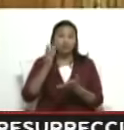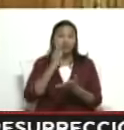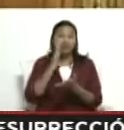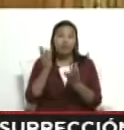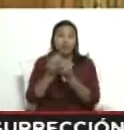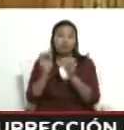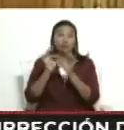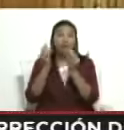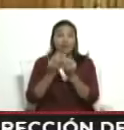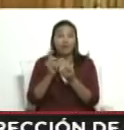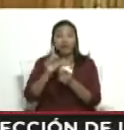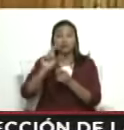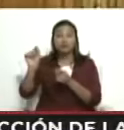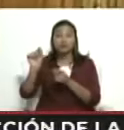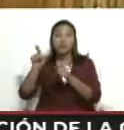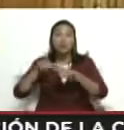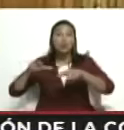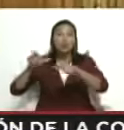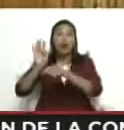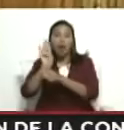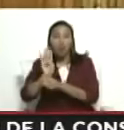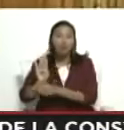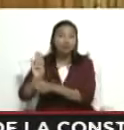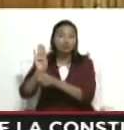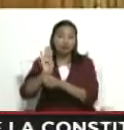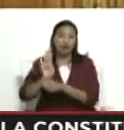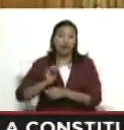a un sitio a protegerlo, porque el fascismo es el fascismo, ¿ves?